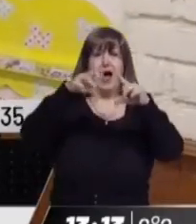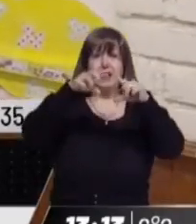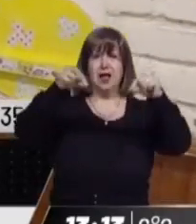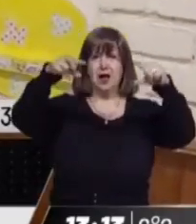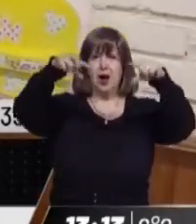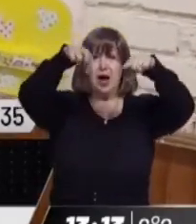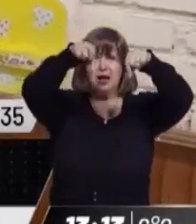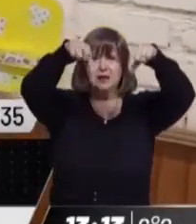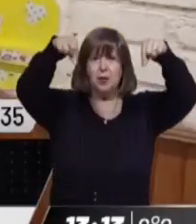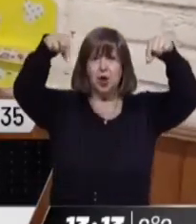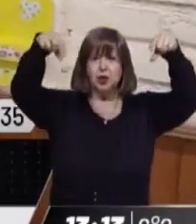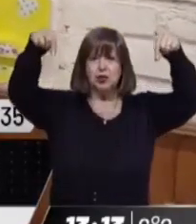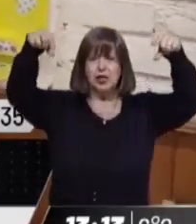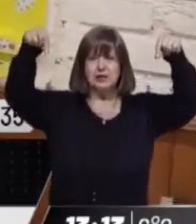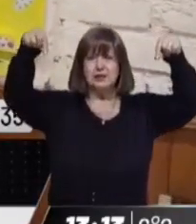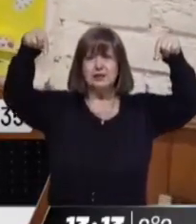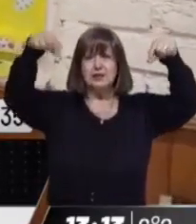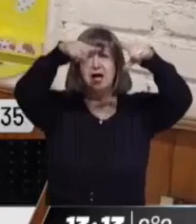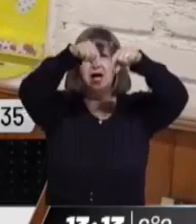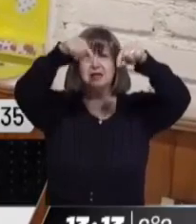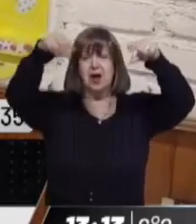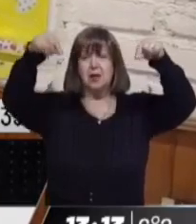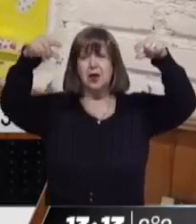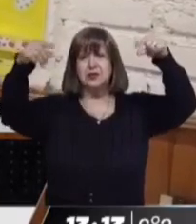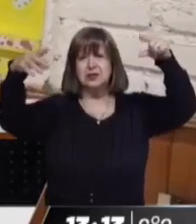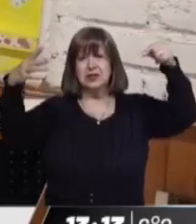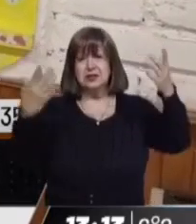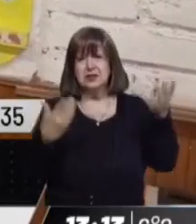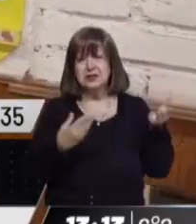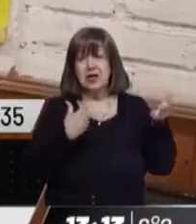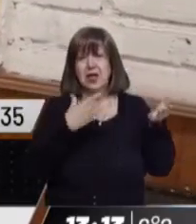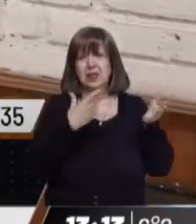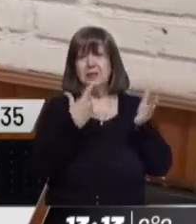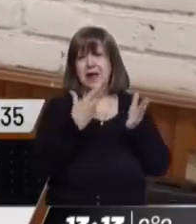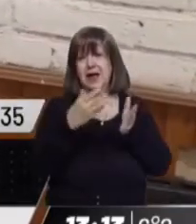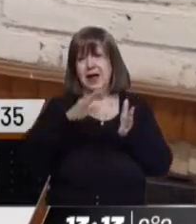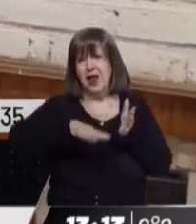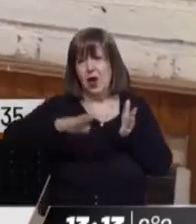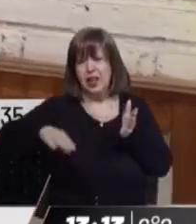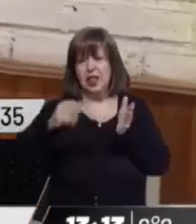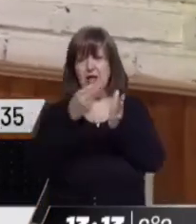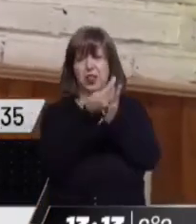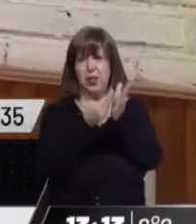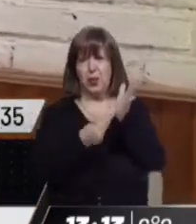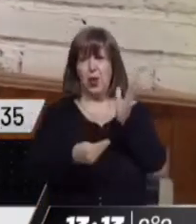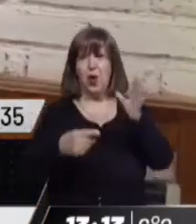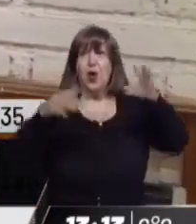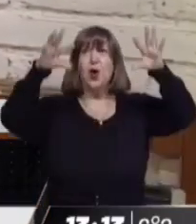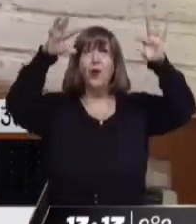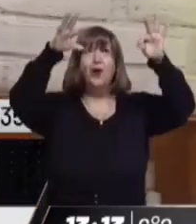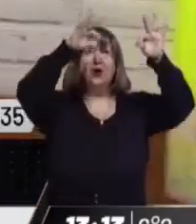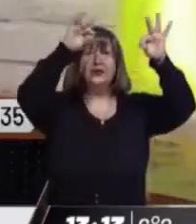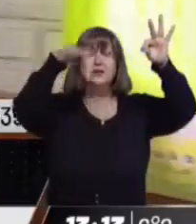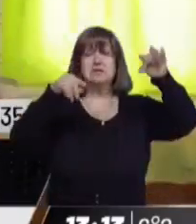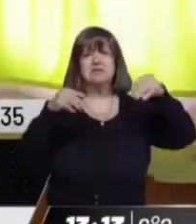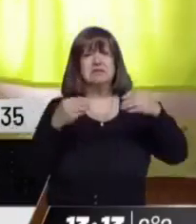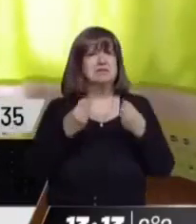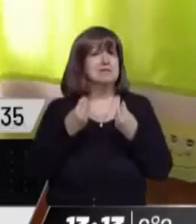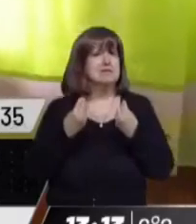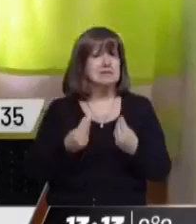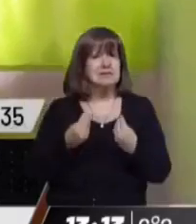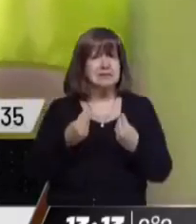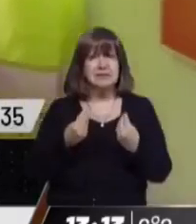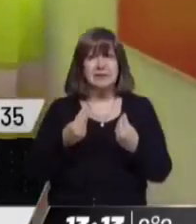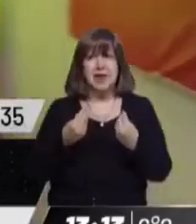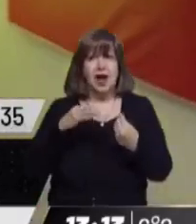seños cuelgan los trabajitos de los chicos. La verdad es que la situación es muy